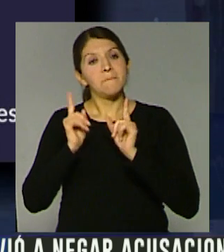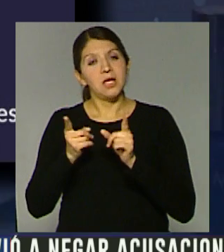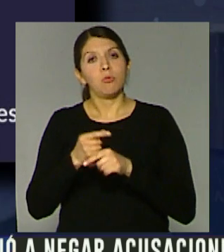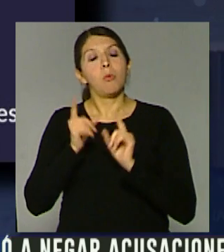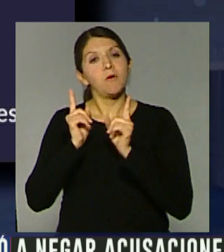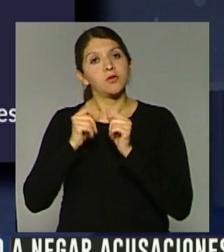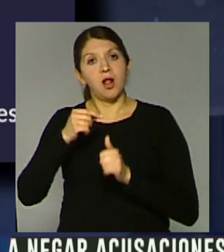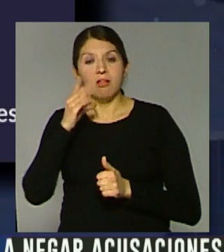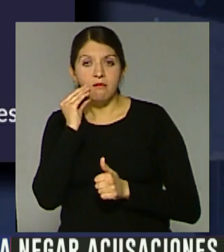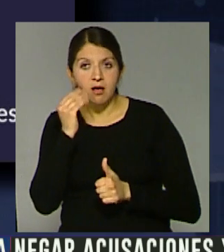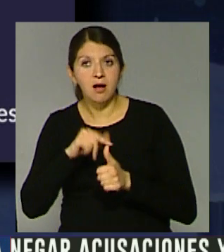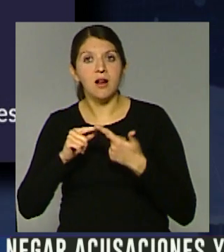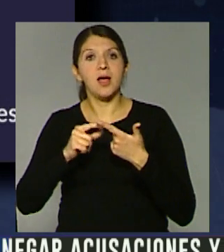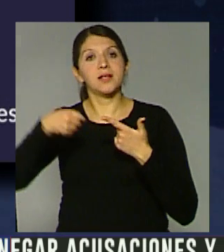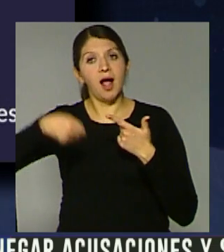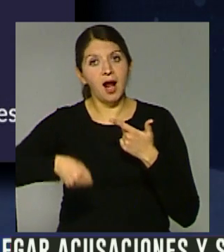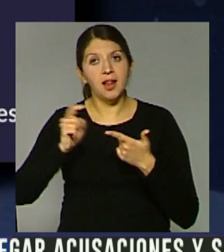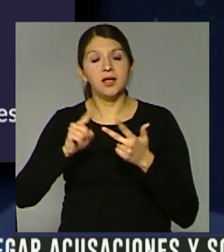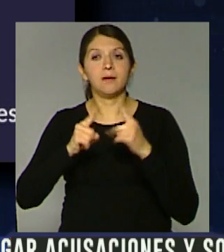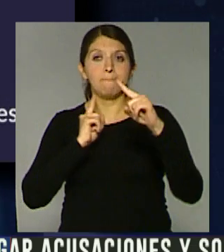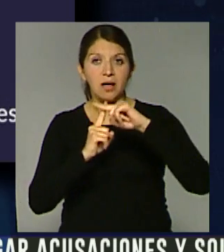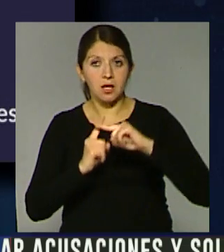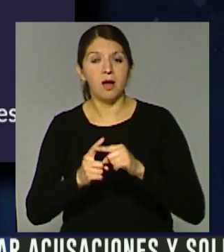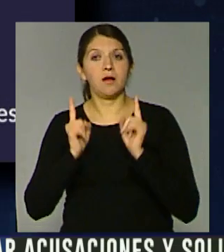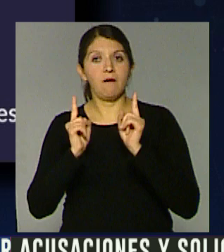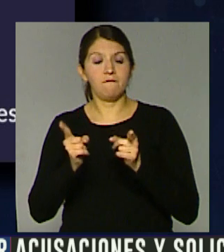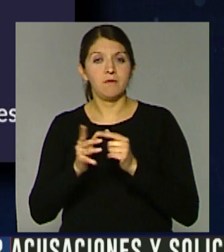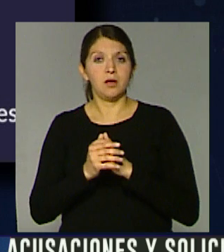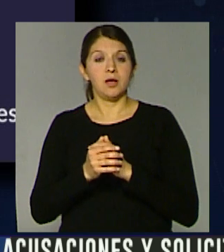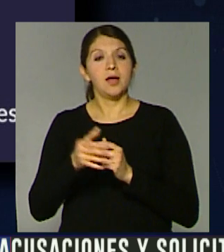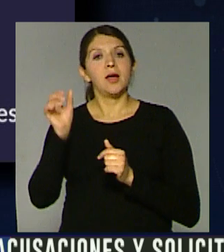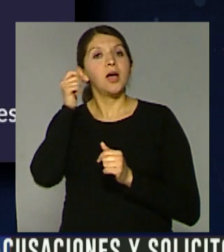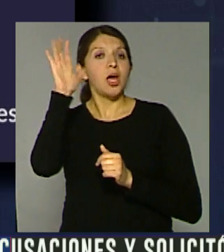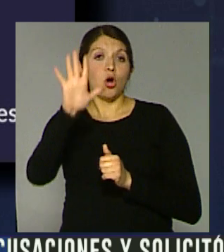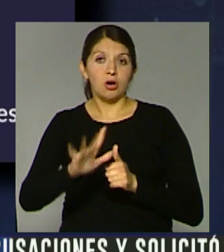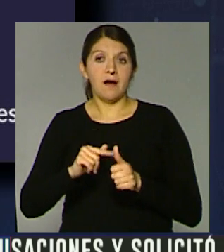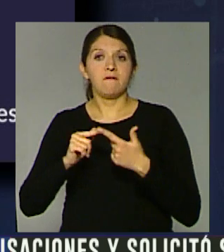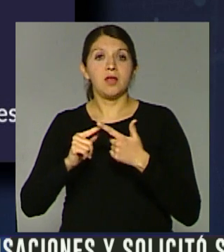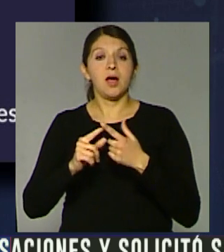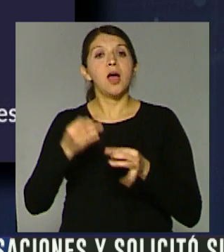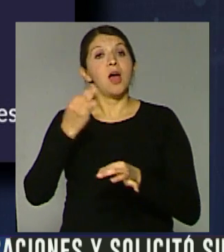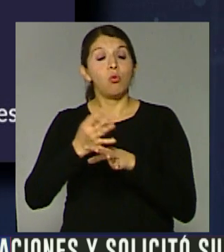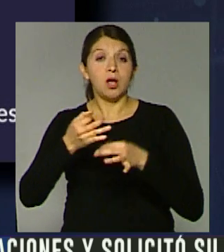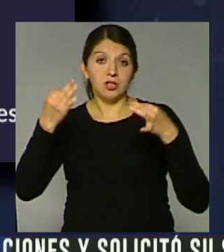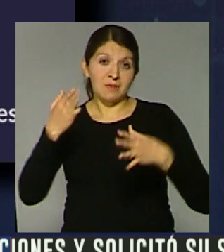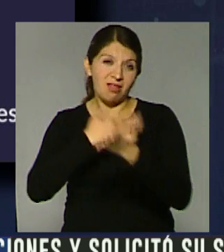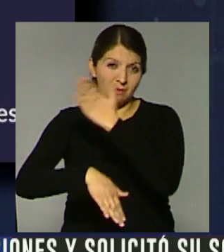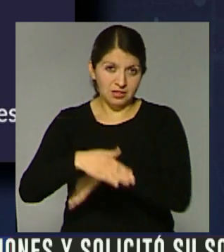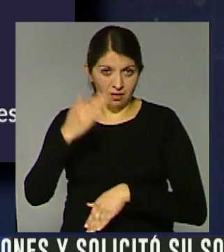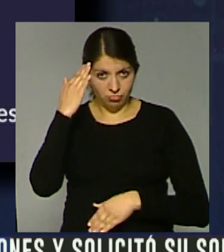profesorado de inglés, profesorado de enseñanza primaria, profesorado de matemática, física, química, geografía y educación especial. Y en el caso de